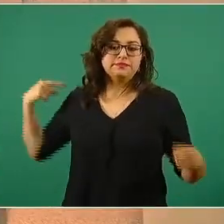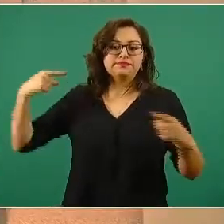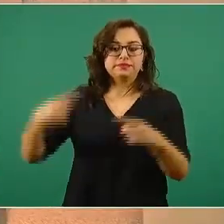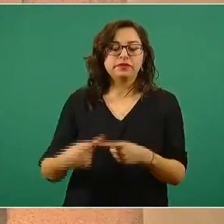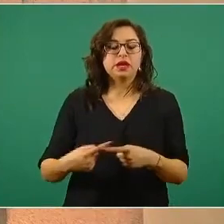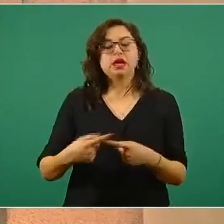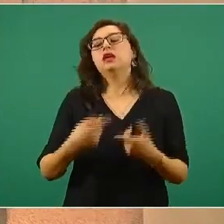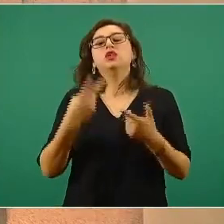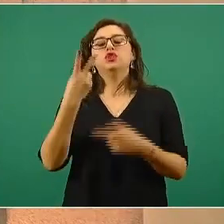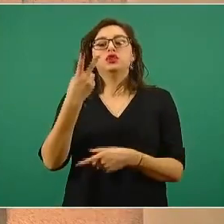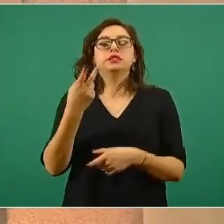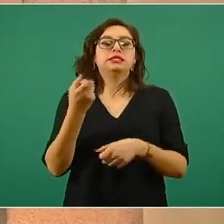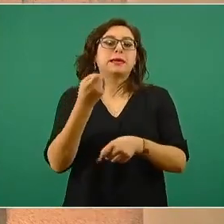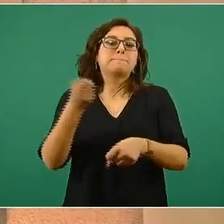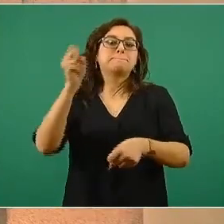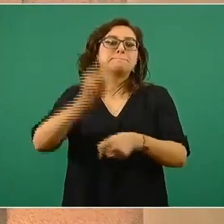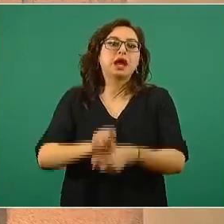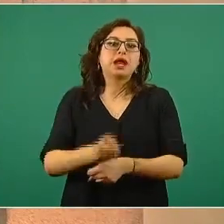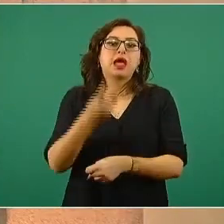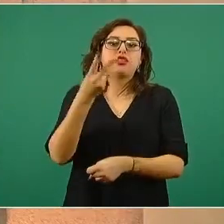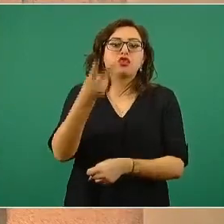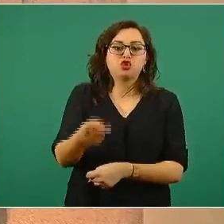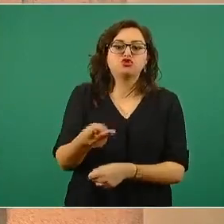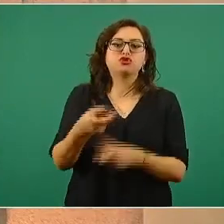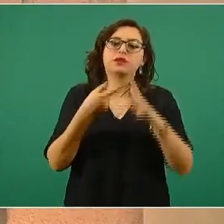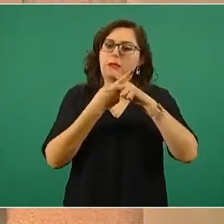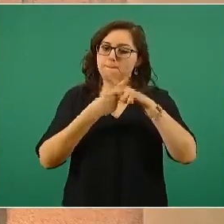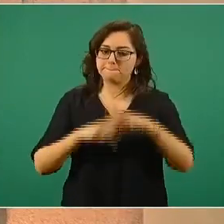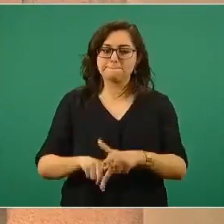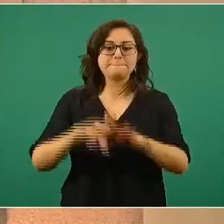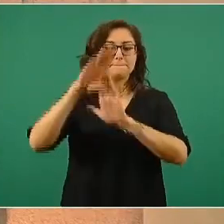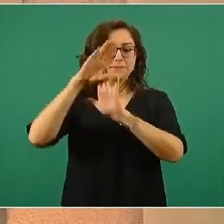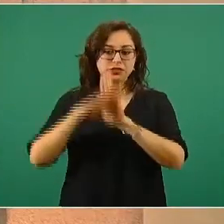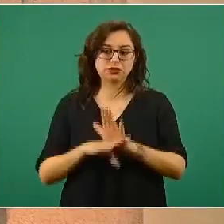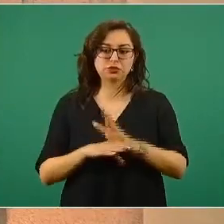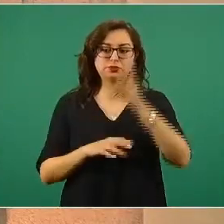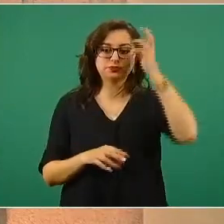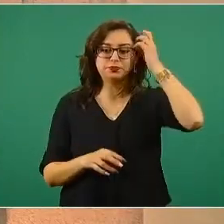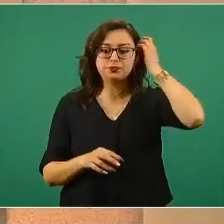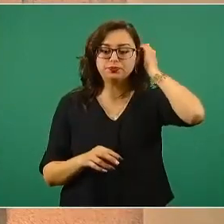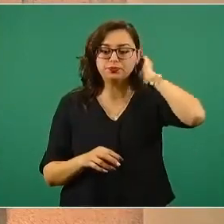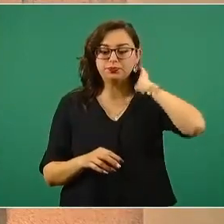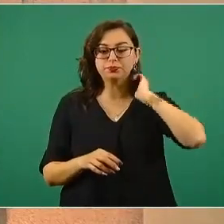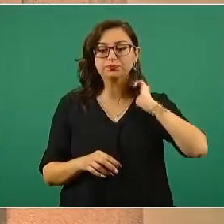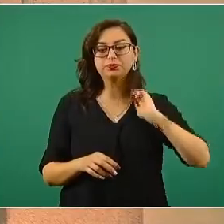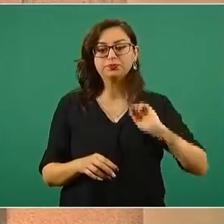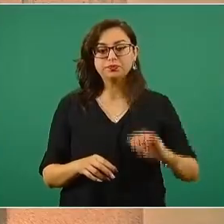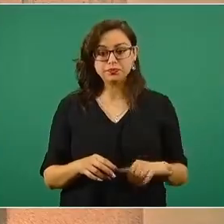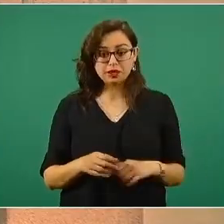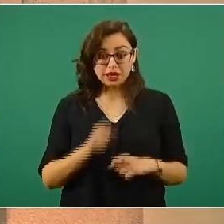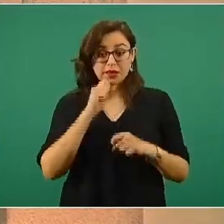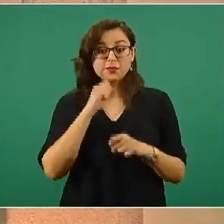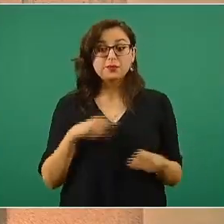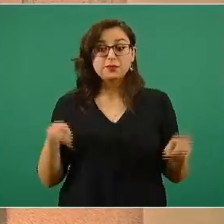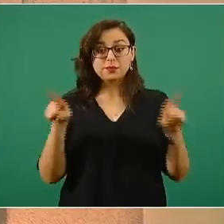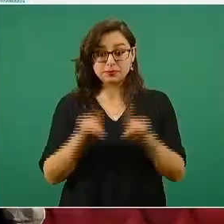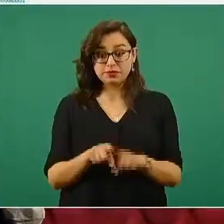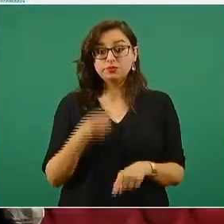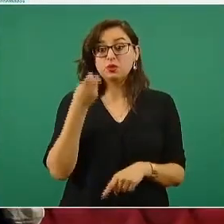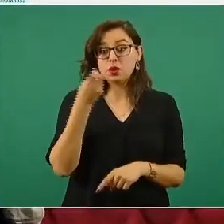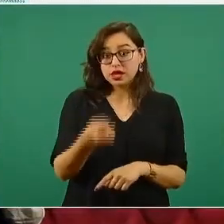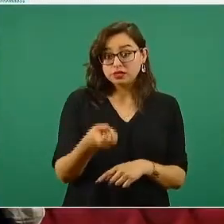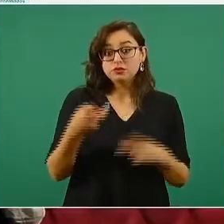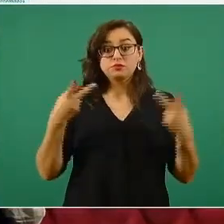2 de este año 2021. Esto obviamente también ha permitido que los casos activos